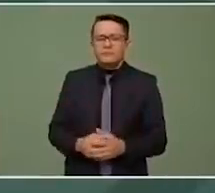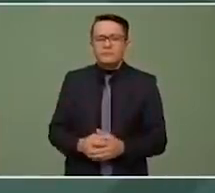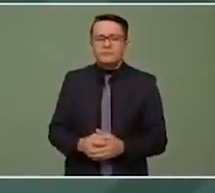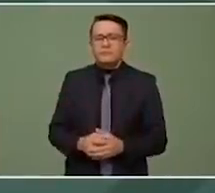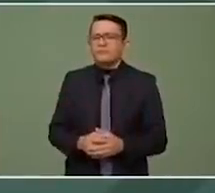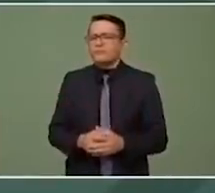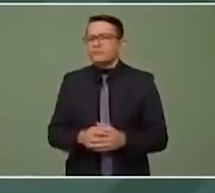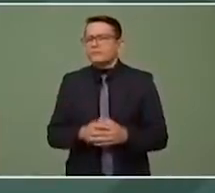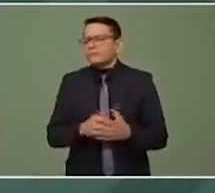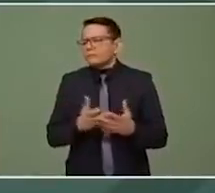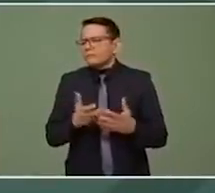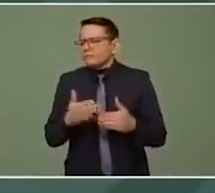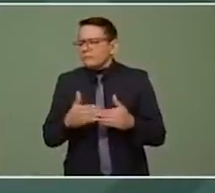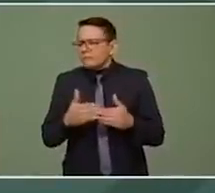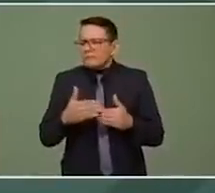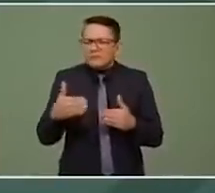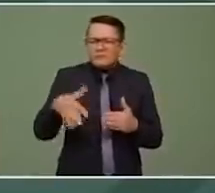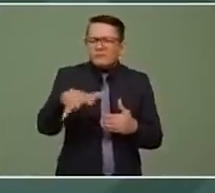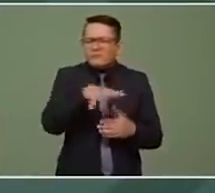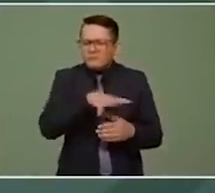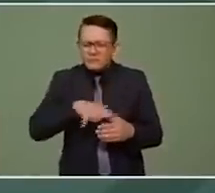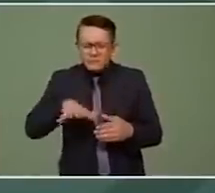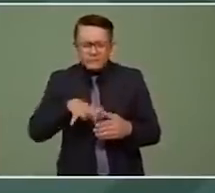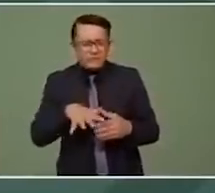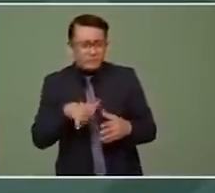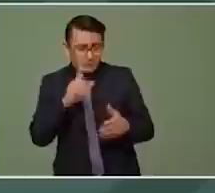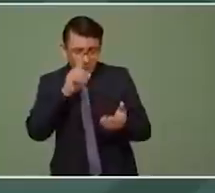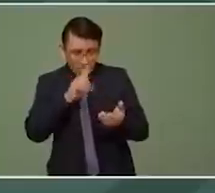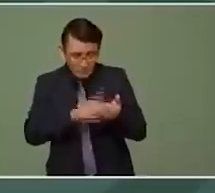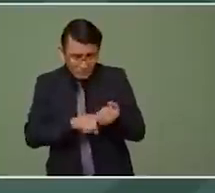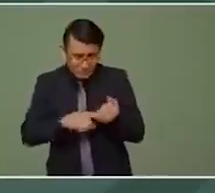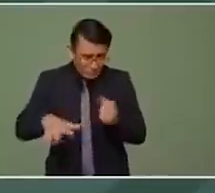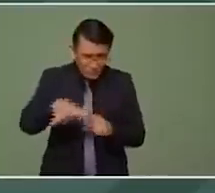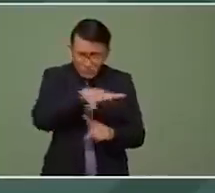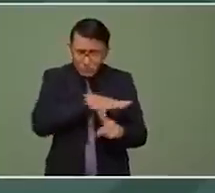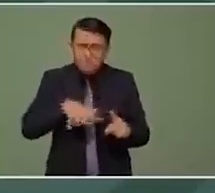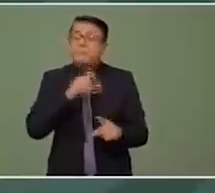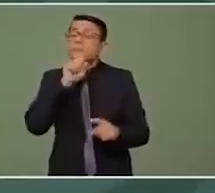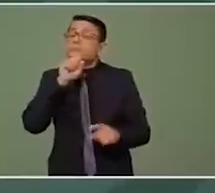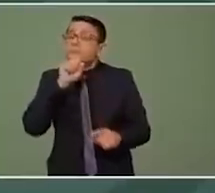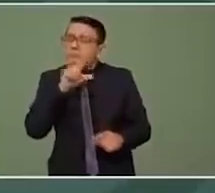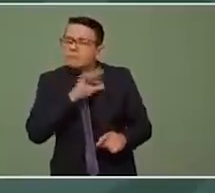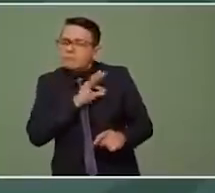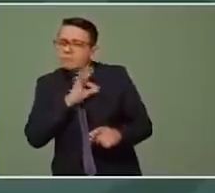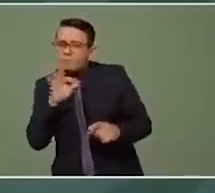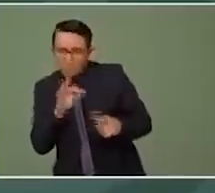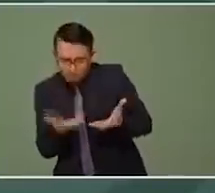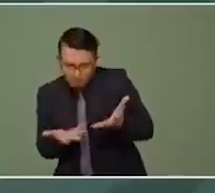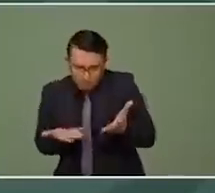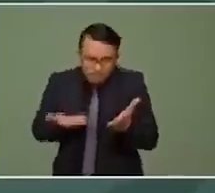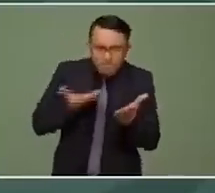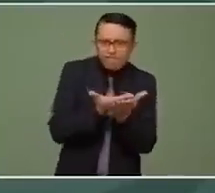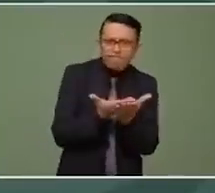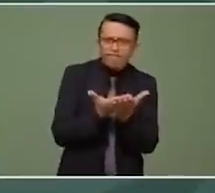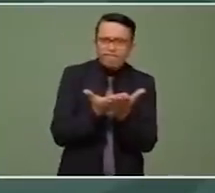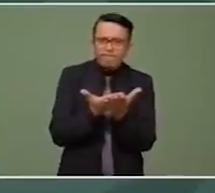nacional además de la seguridad interior también puedan actuar